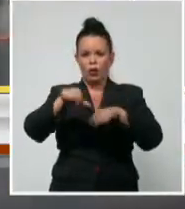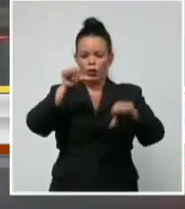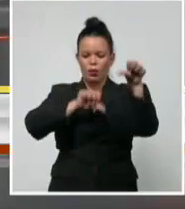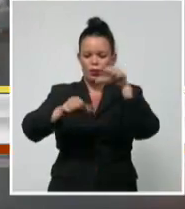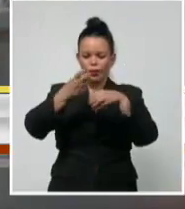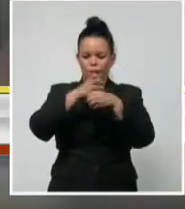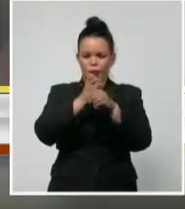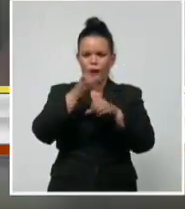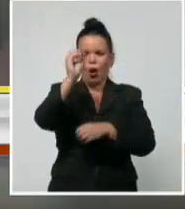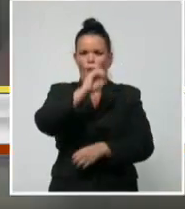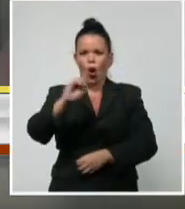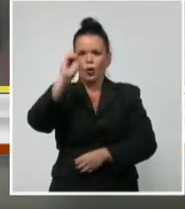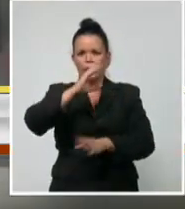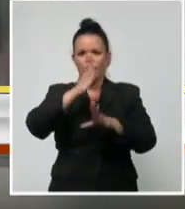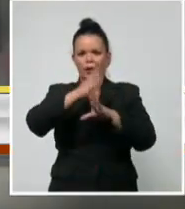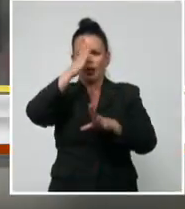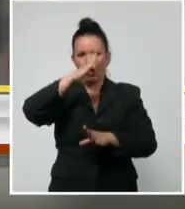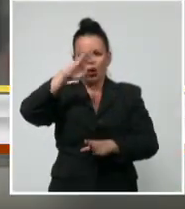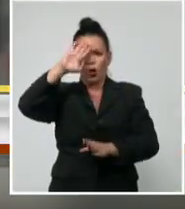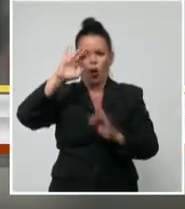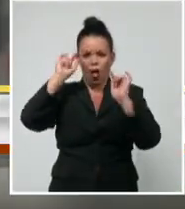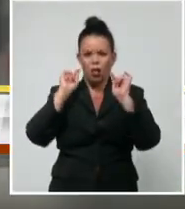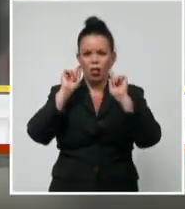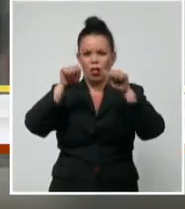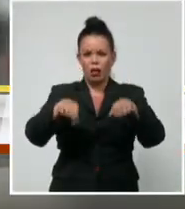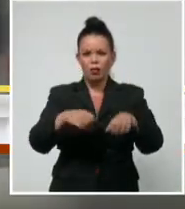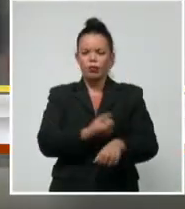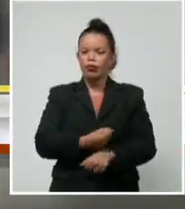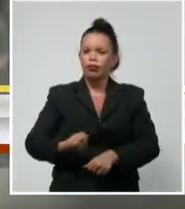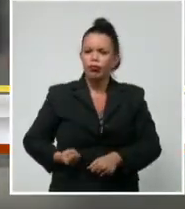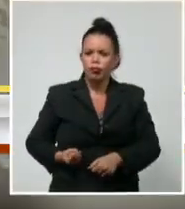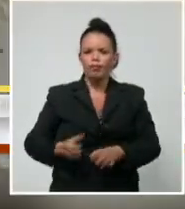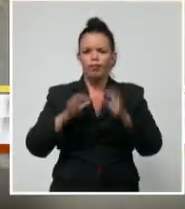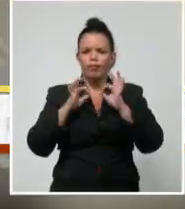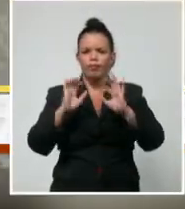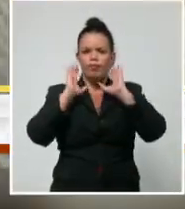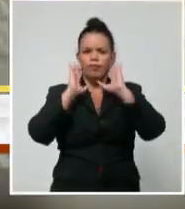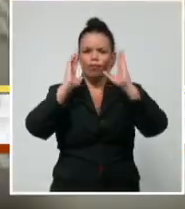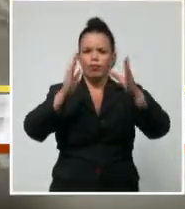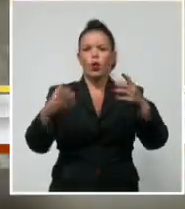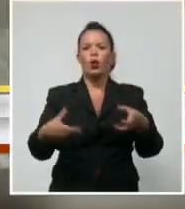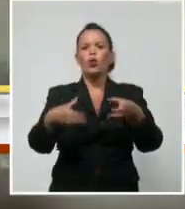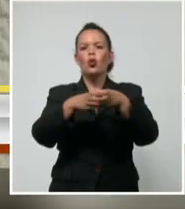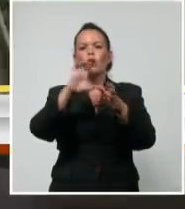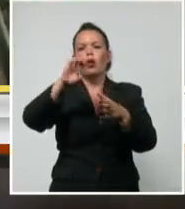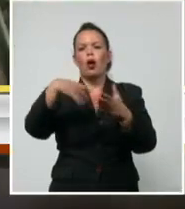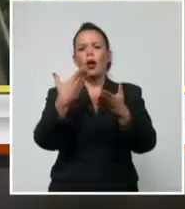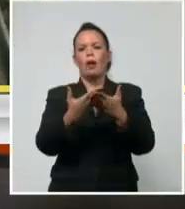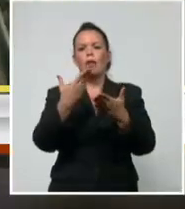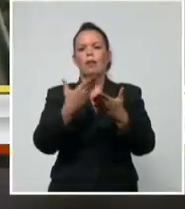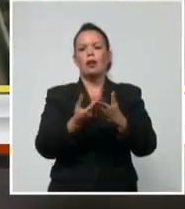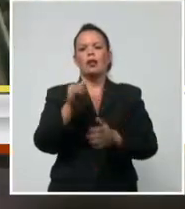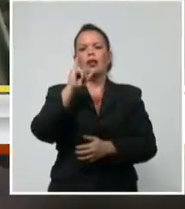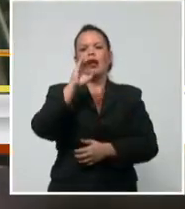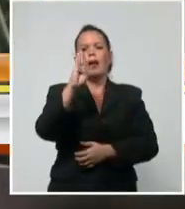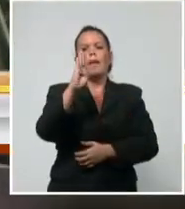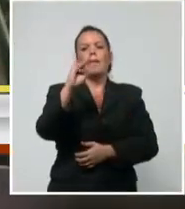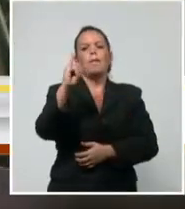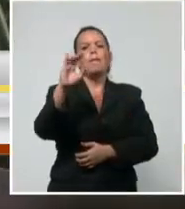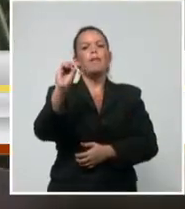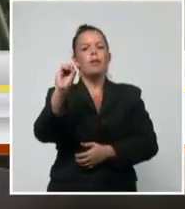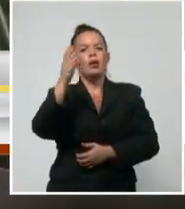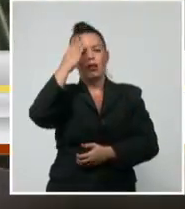Cuba, con un desempeño reconocido nacionalmente por parte del grupo empresarial BioCuba Pharma. Pues nuestro